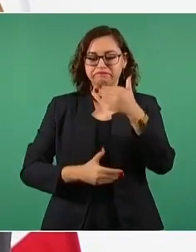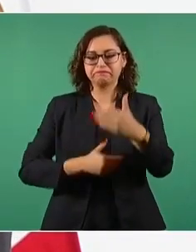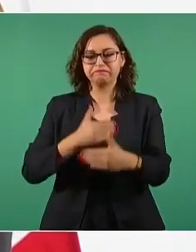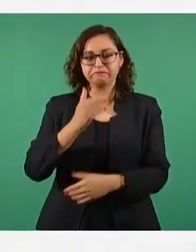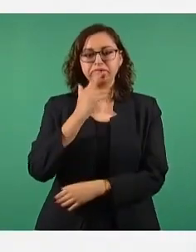Gracias.